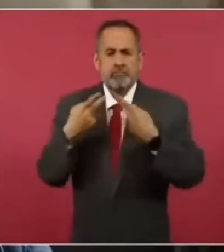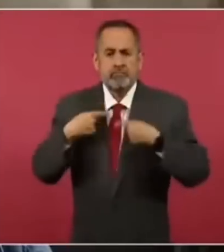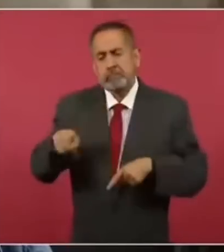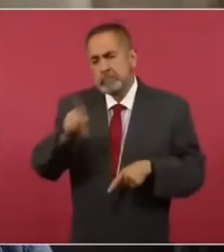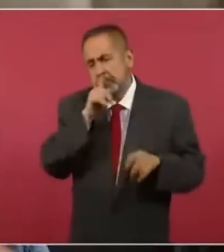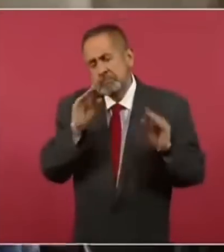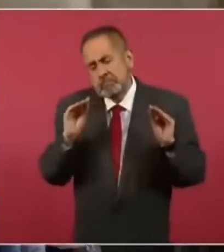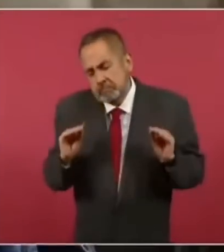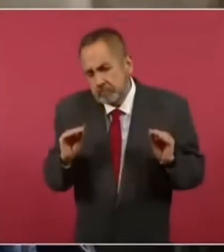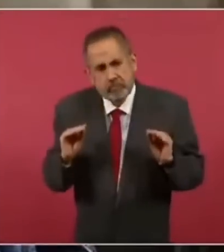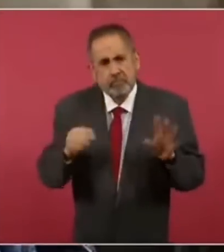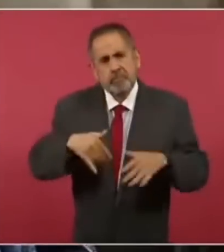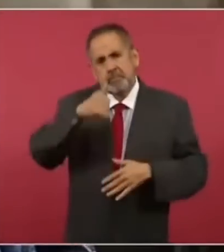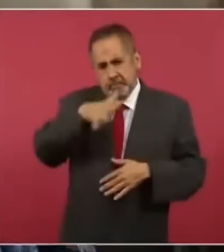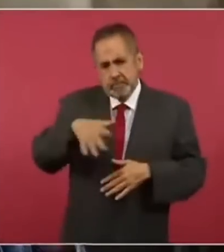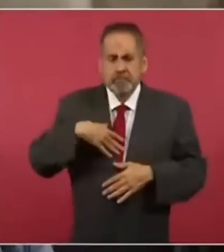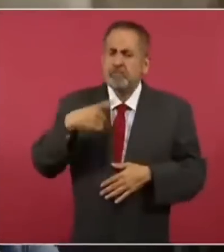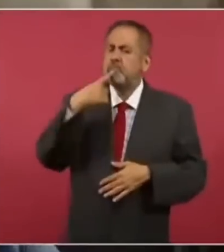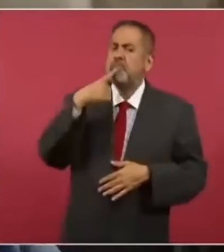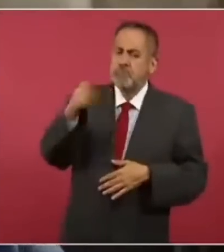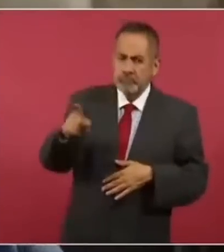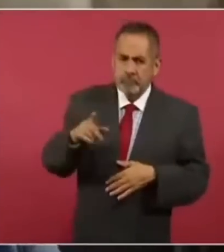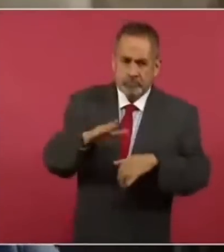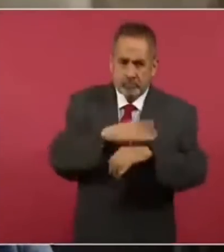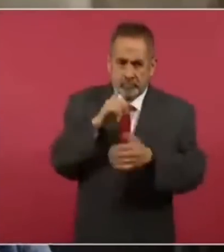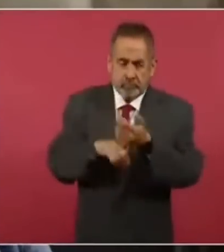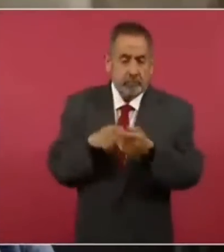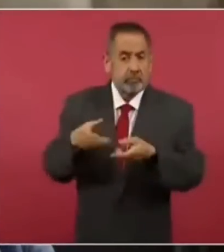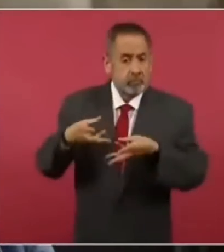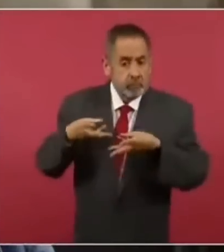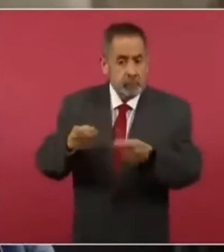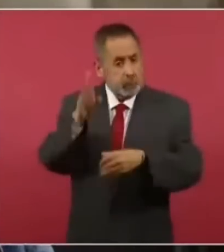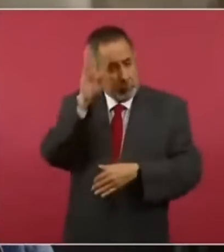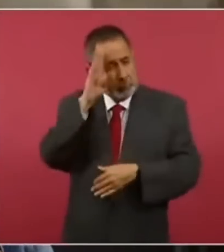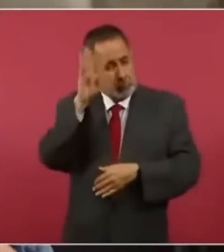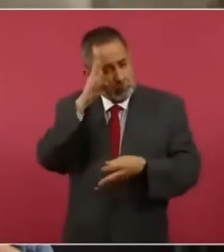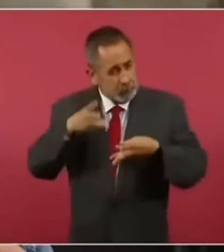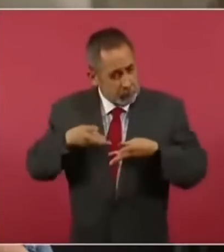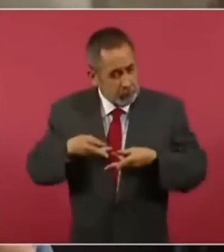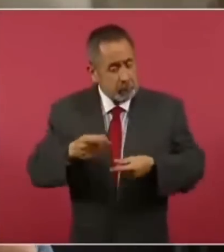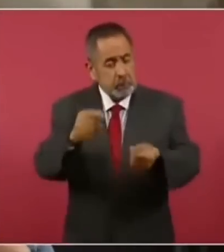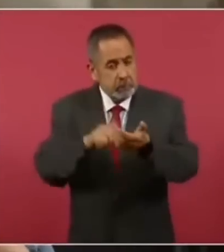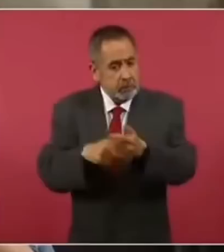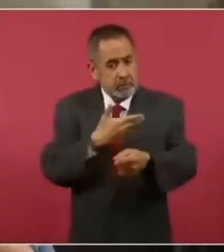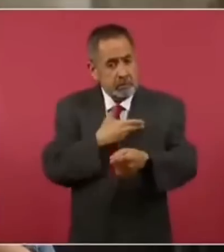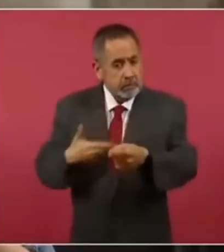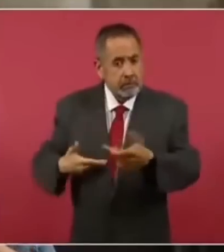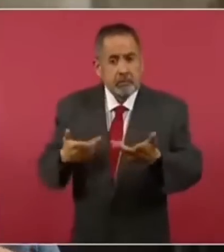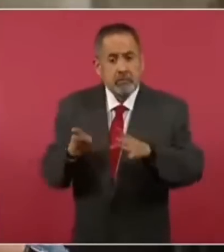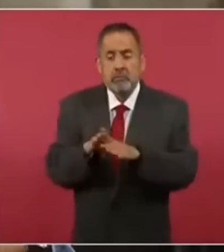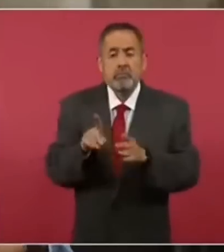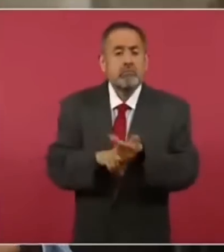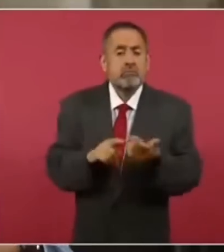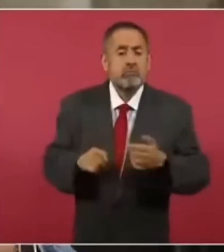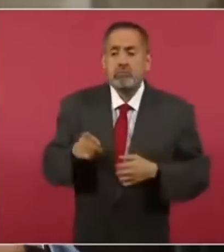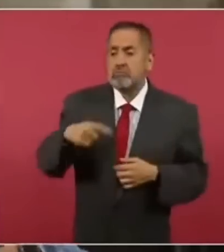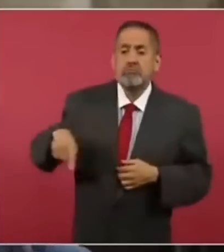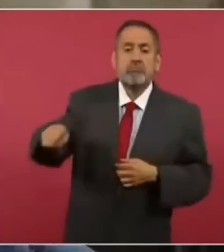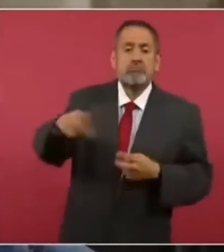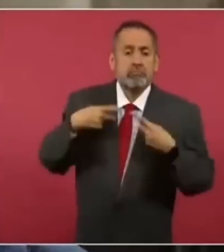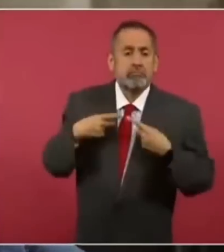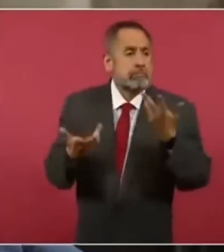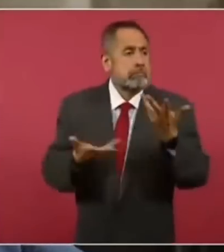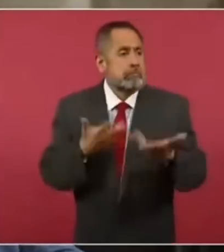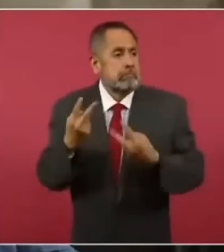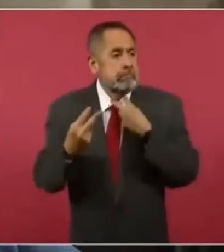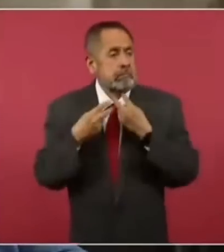quedarse callados, de denunciar, porque esos gastos excesivos, presidente, están dejando a muchas familias